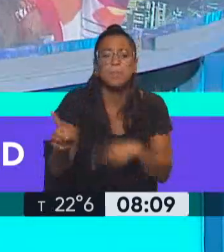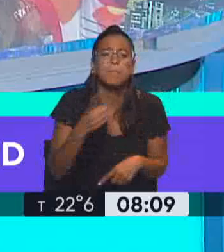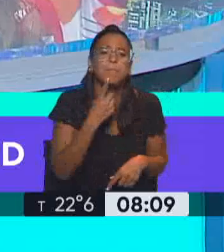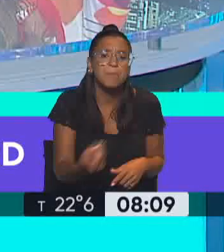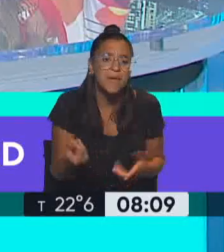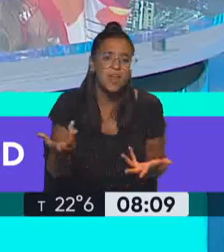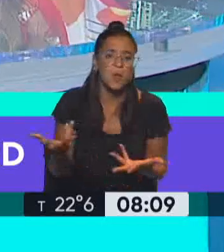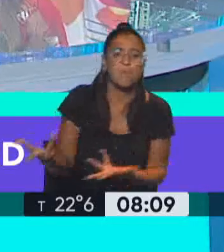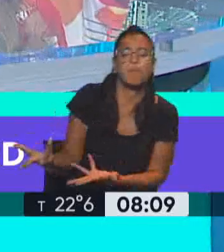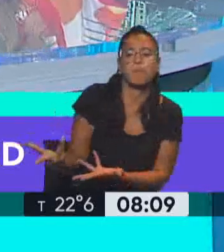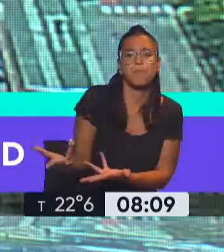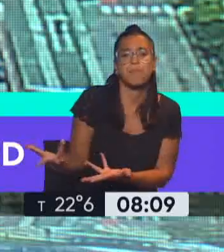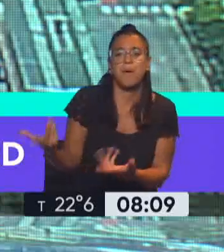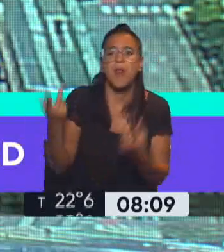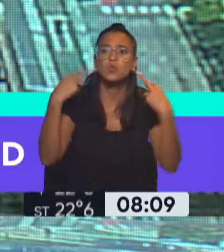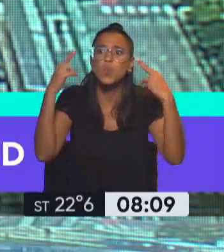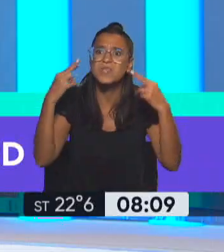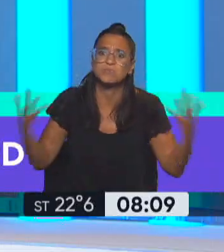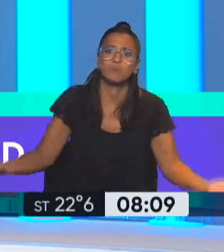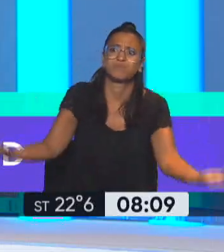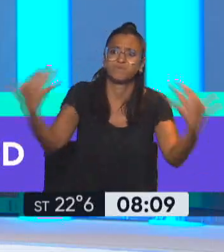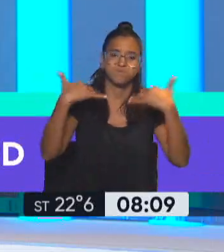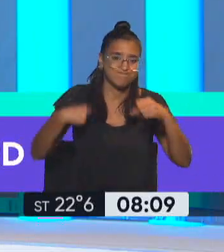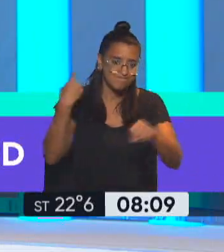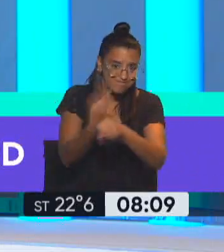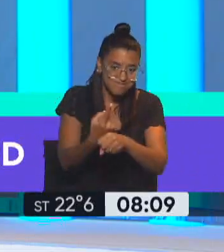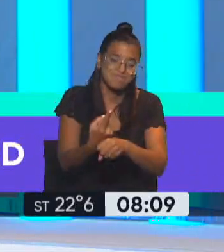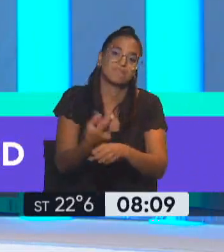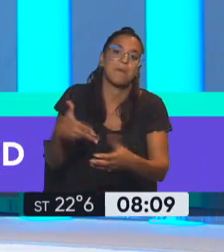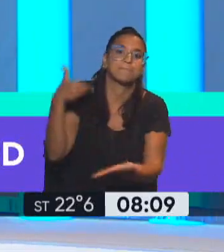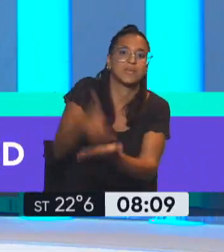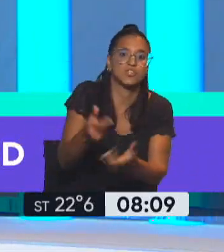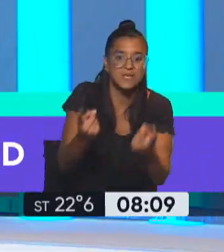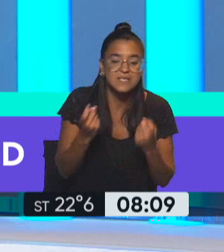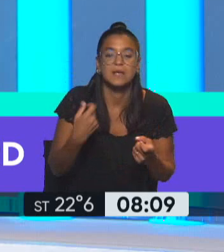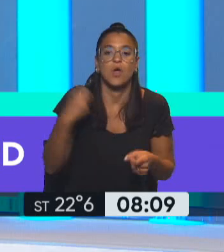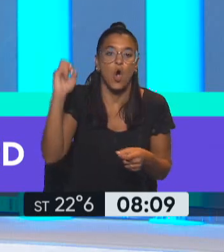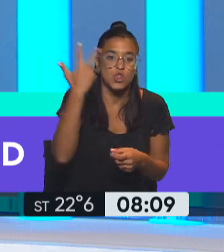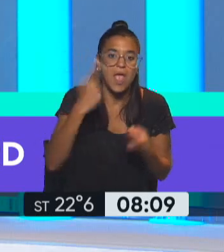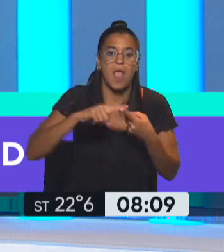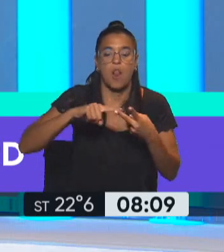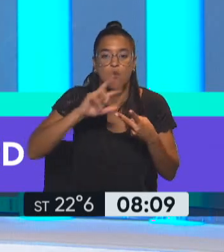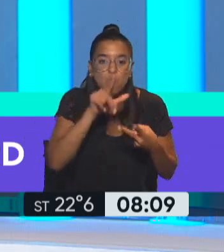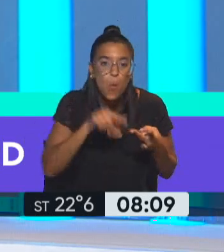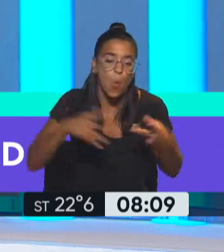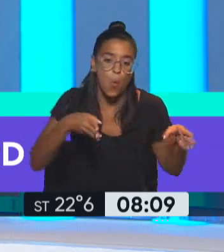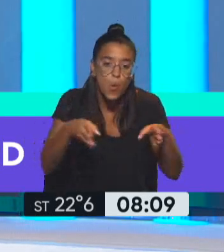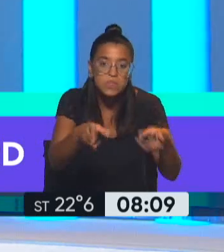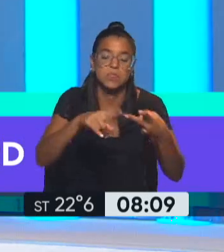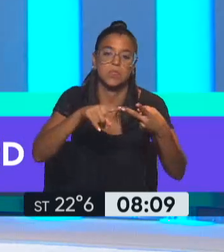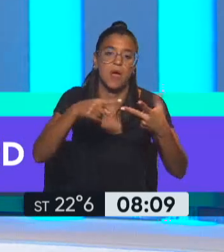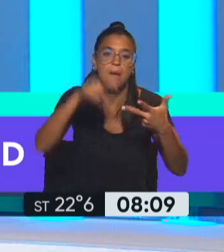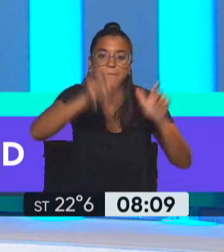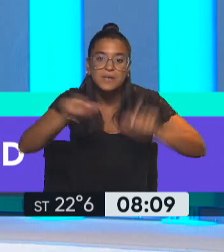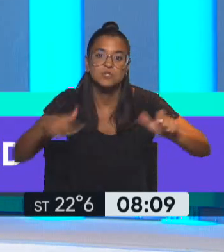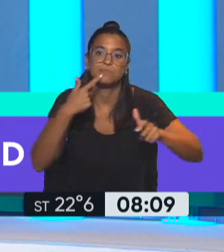para recibir un aluvión sí sí hay necesitas todo desde el aire la ruta en gente que evite que haga